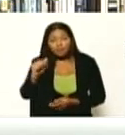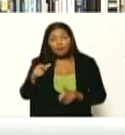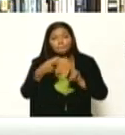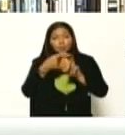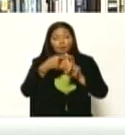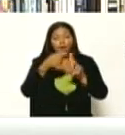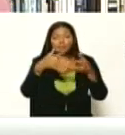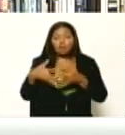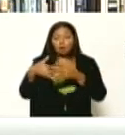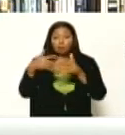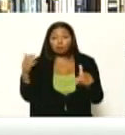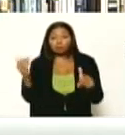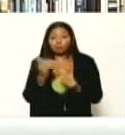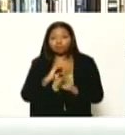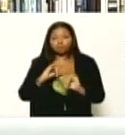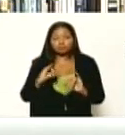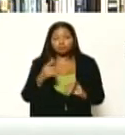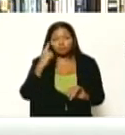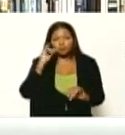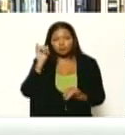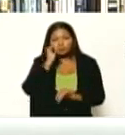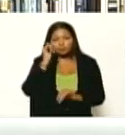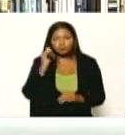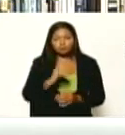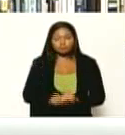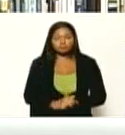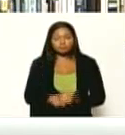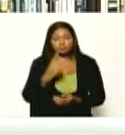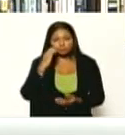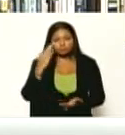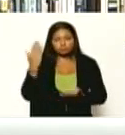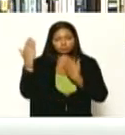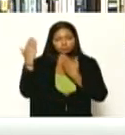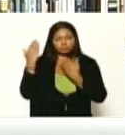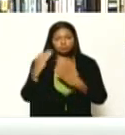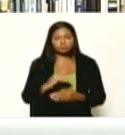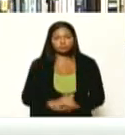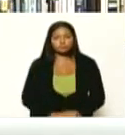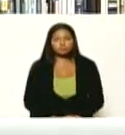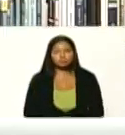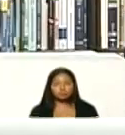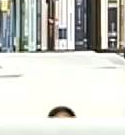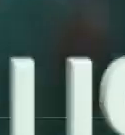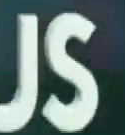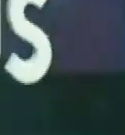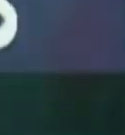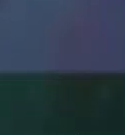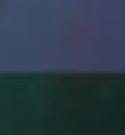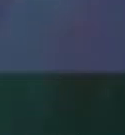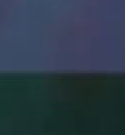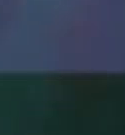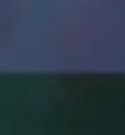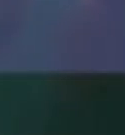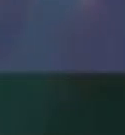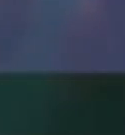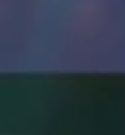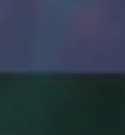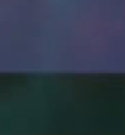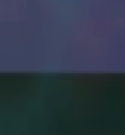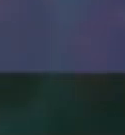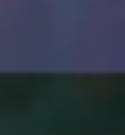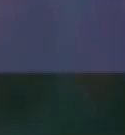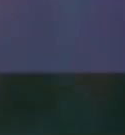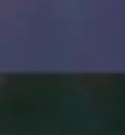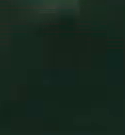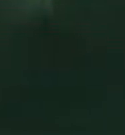Unidos, así que hay que estar mosca. Vamos a ver este video. Adelante, video de Delta Plus. 19, Delta